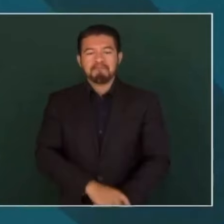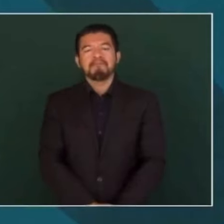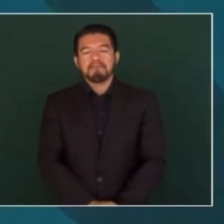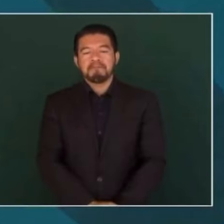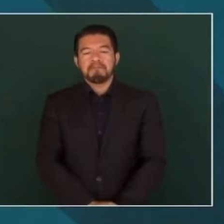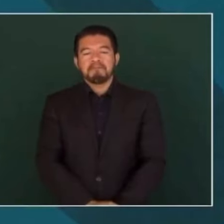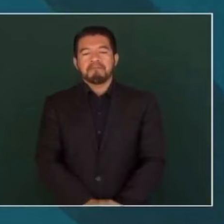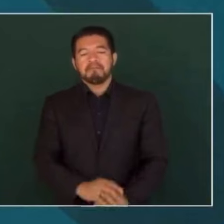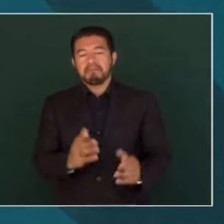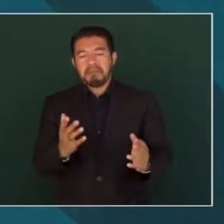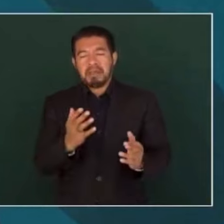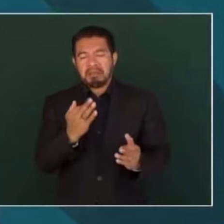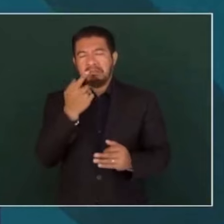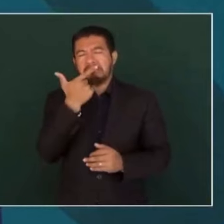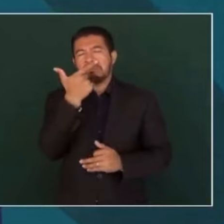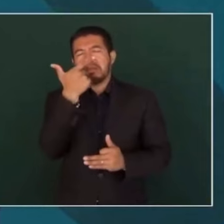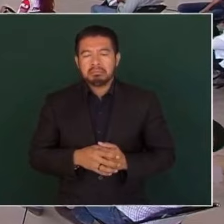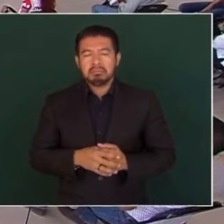me faltan nada más 7 meses